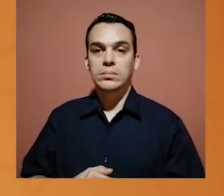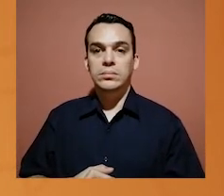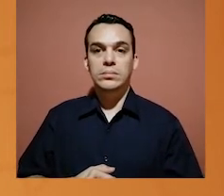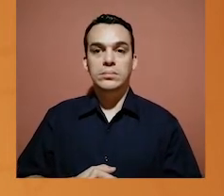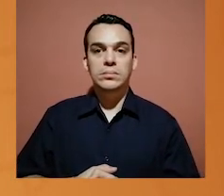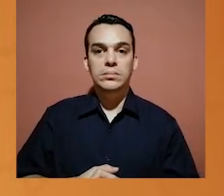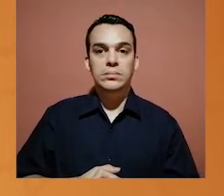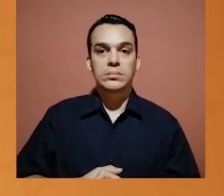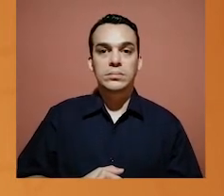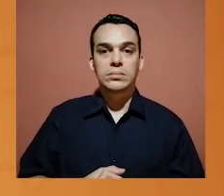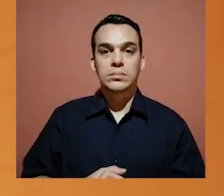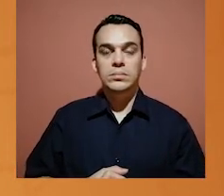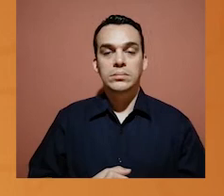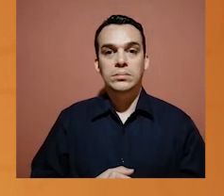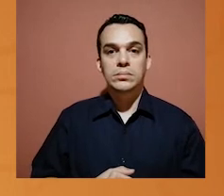Gracias.